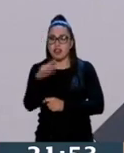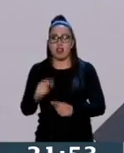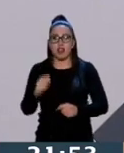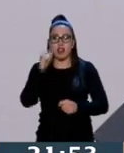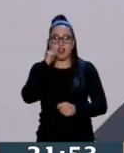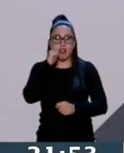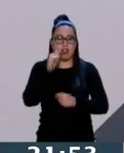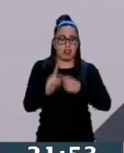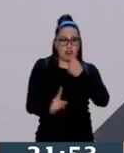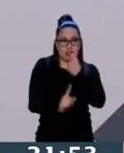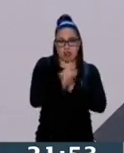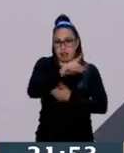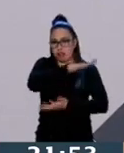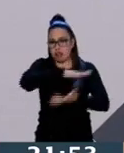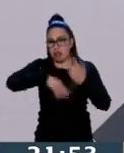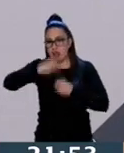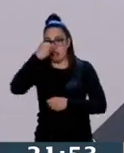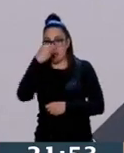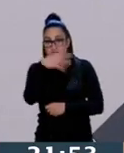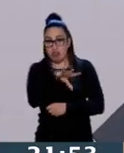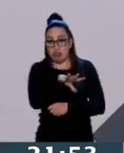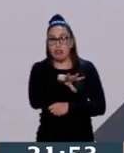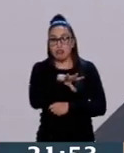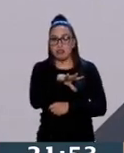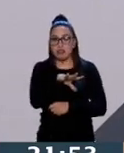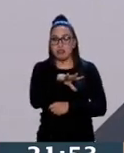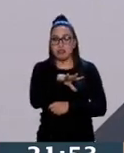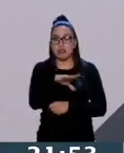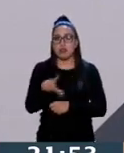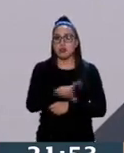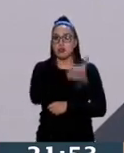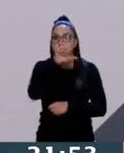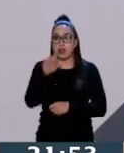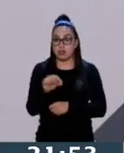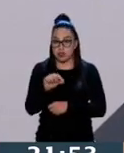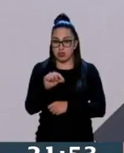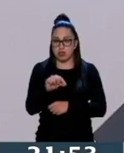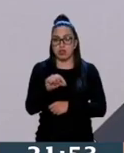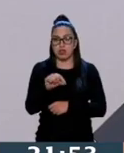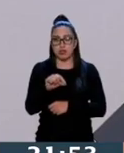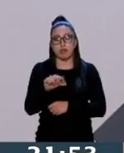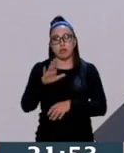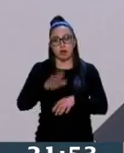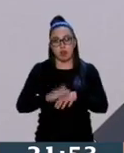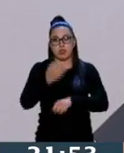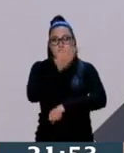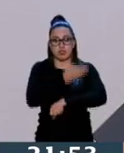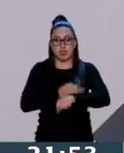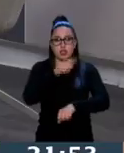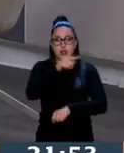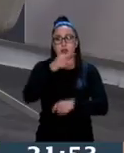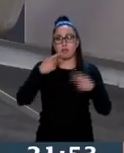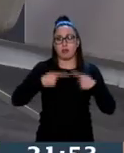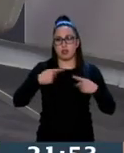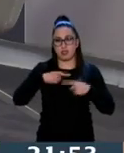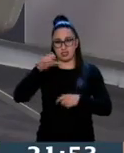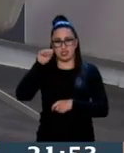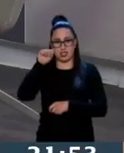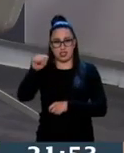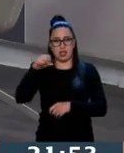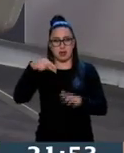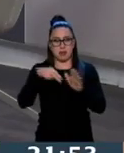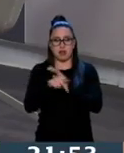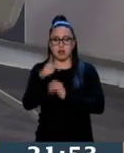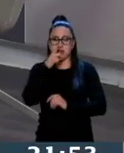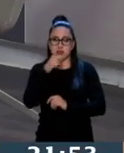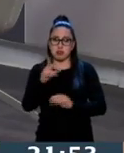estos incidentes atípicos del metro. Más tarde hubo declaraciones por parte de Espino en el sentido de que no